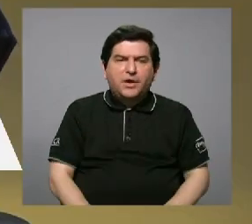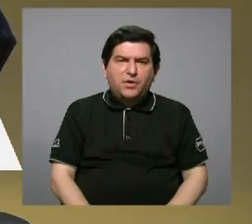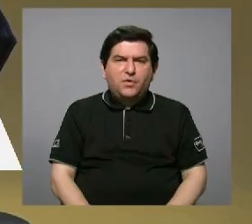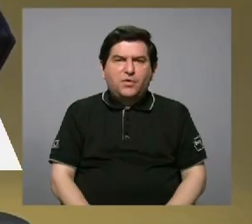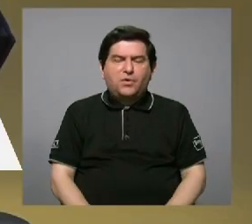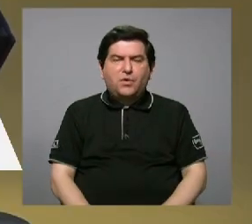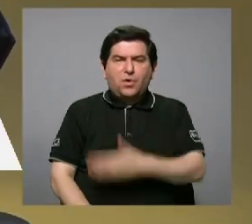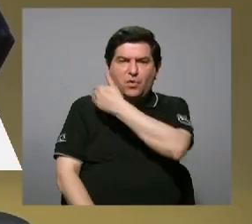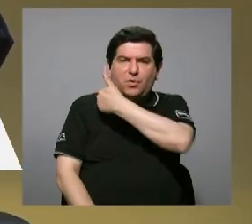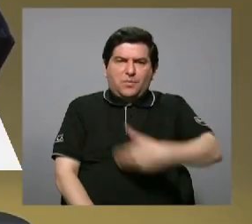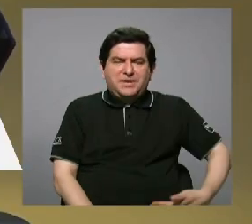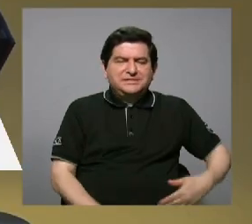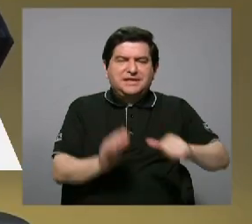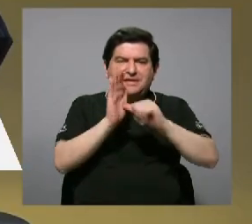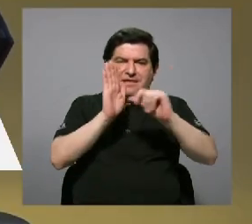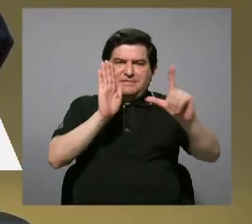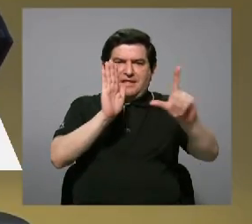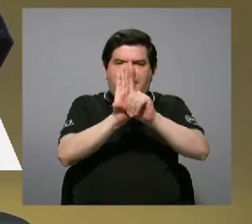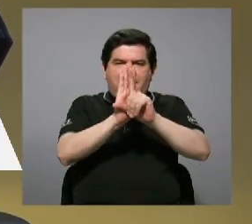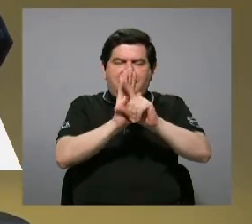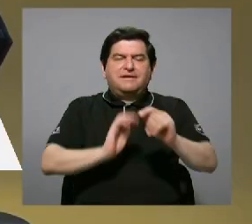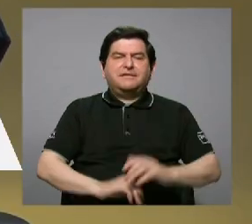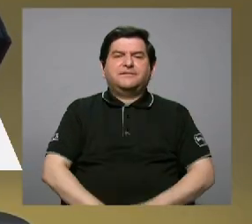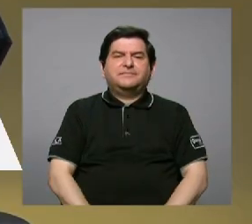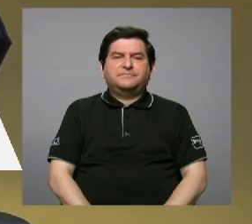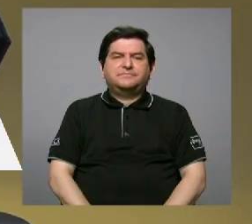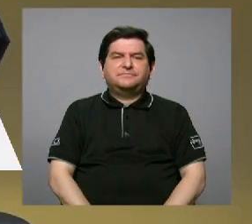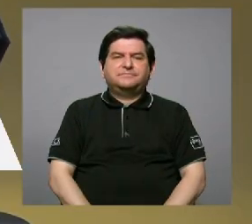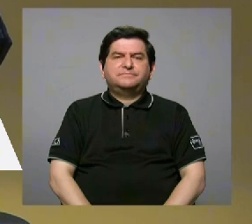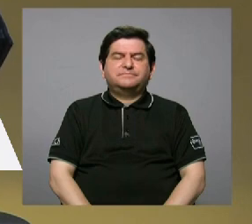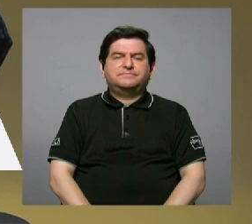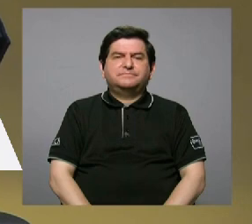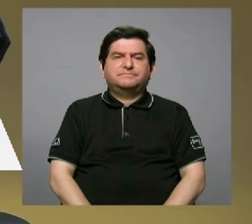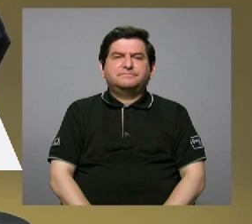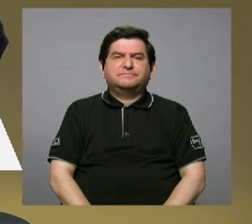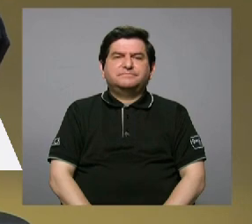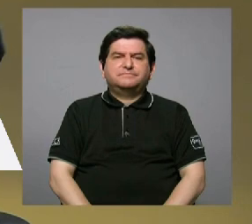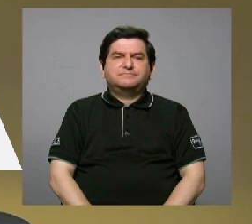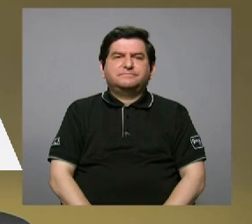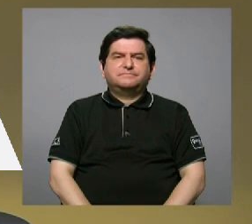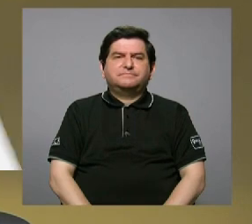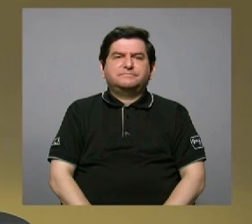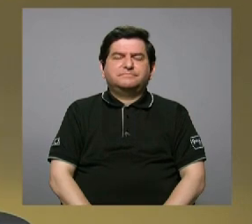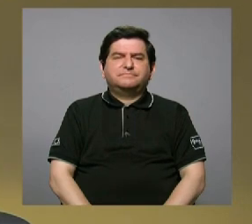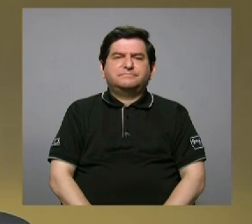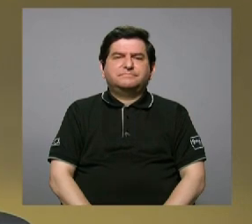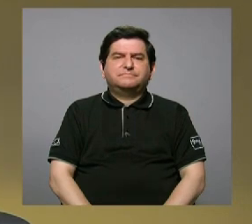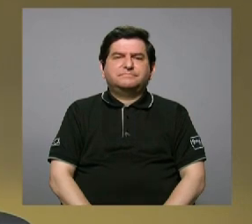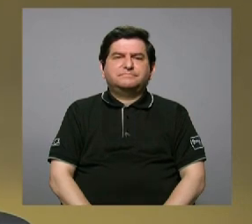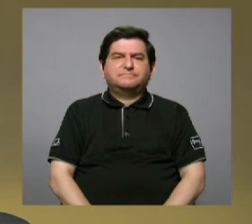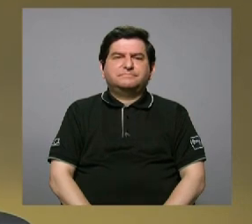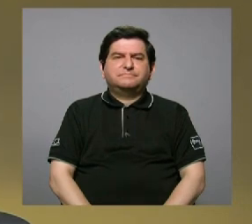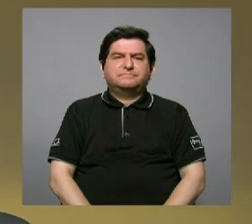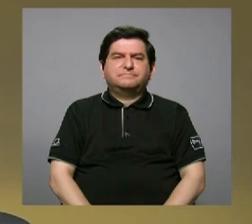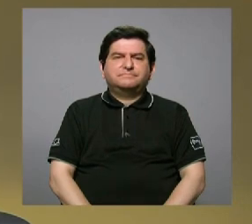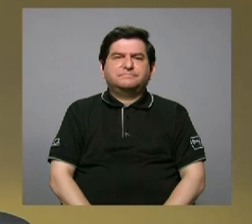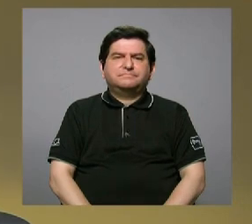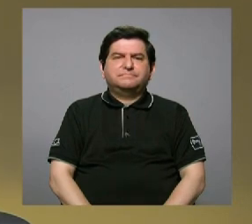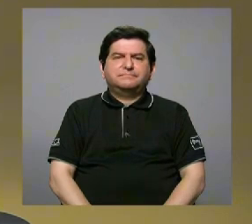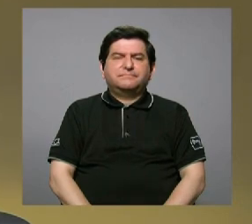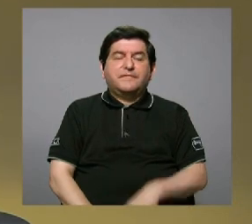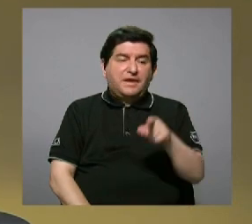presidenta de la Asamblea Legislativa, fue la presidenta que le dio la